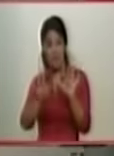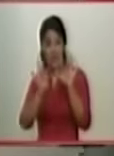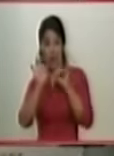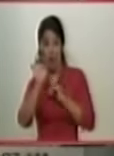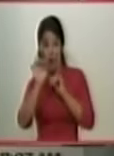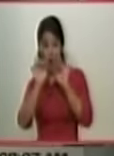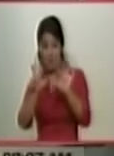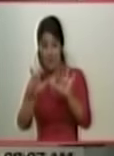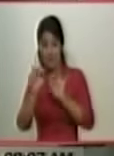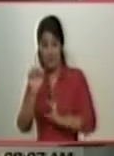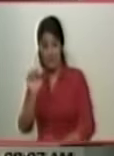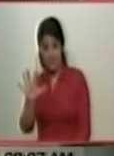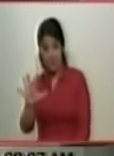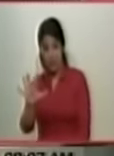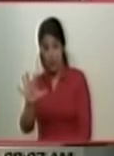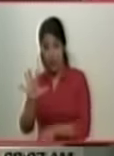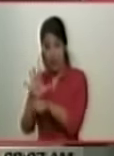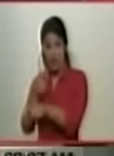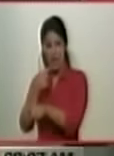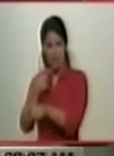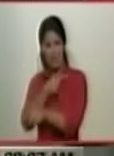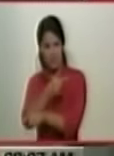1985, nos dice